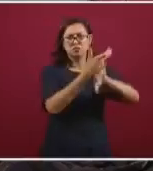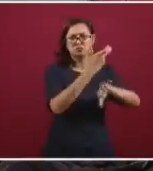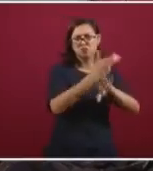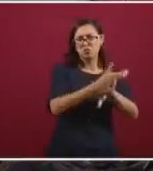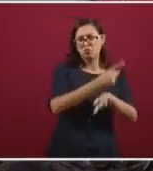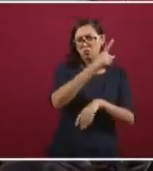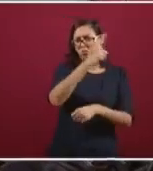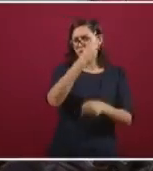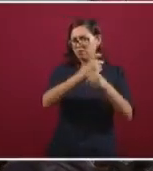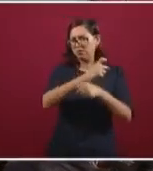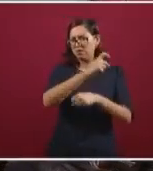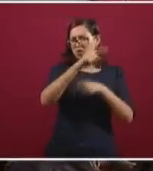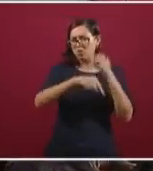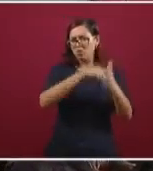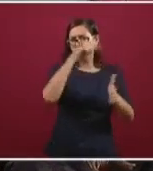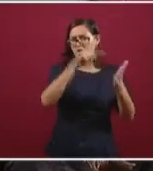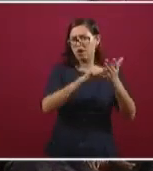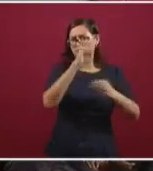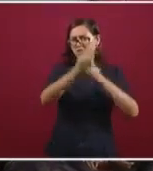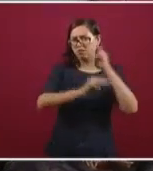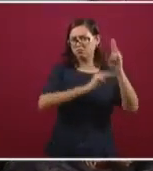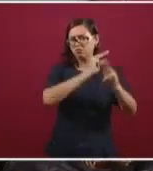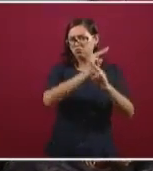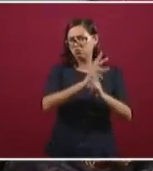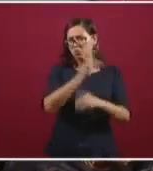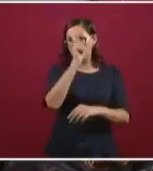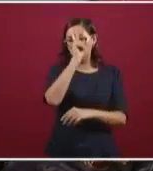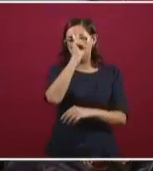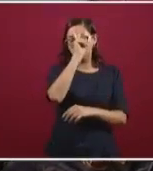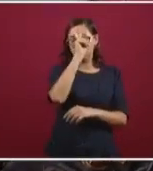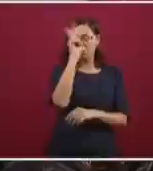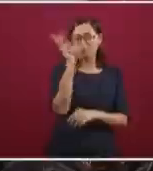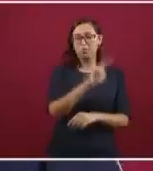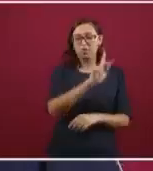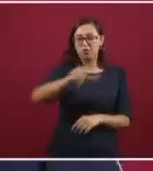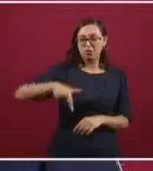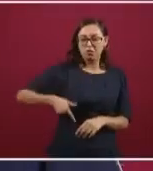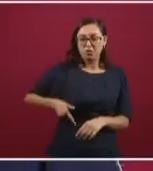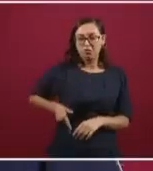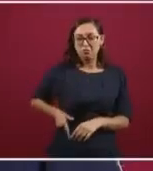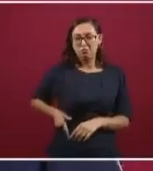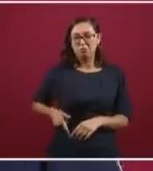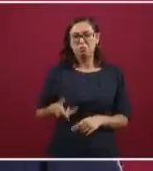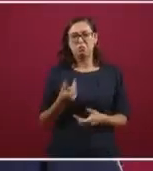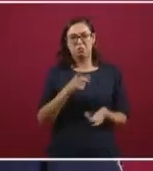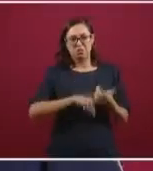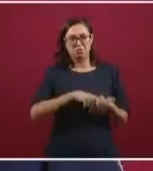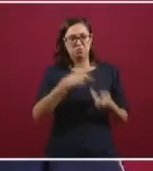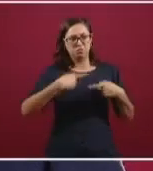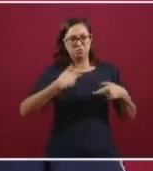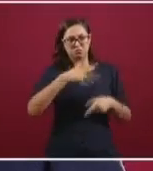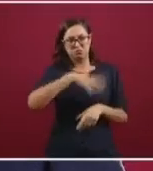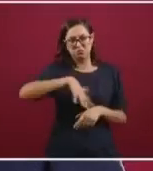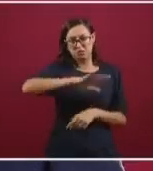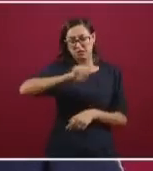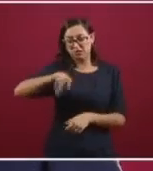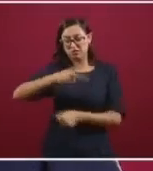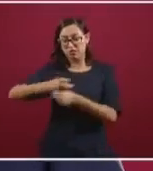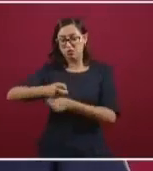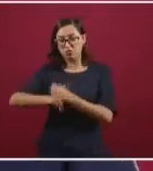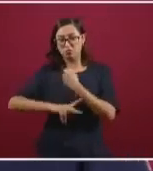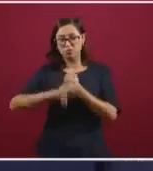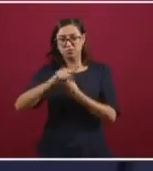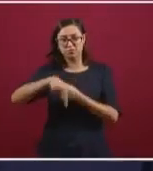el séptimo país en el mundo que tenemos armamento en la población. Esa sería mi primera